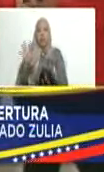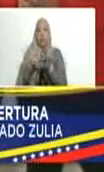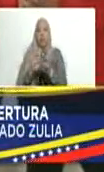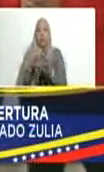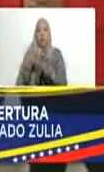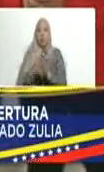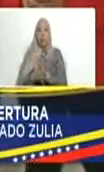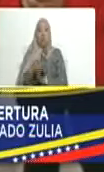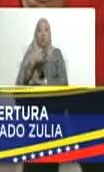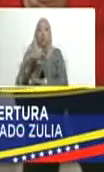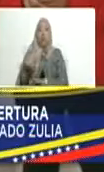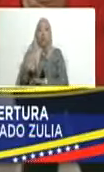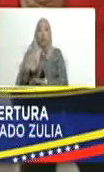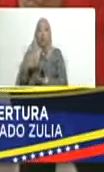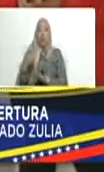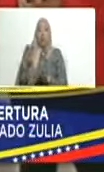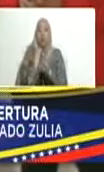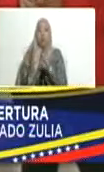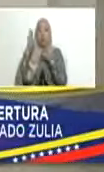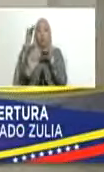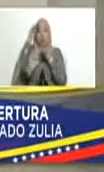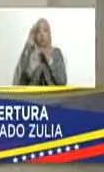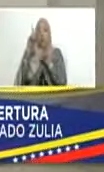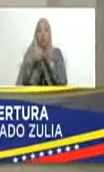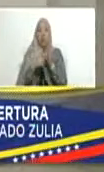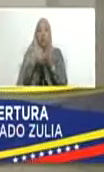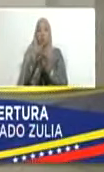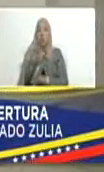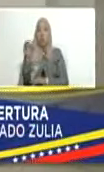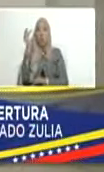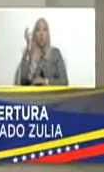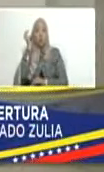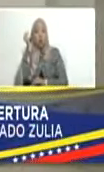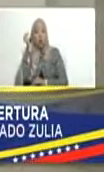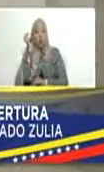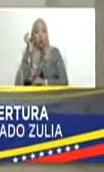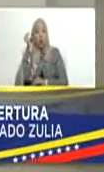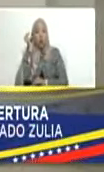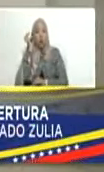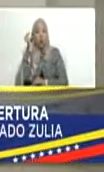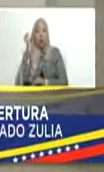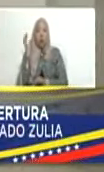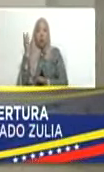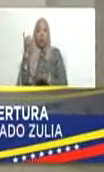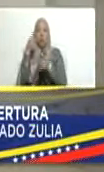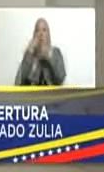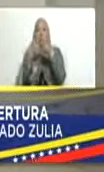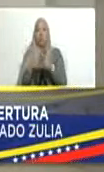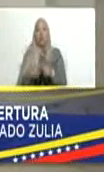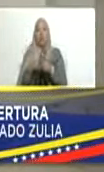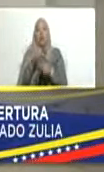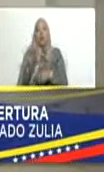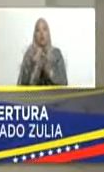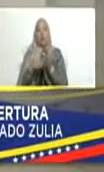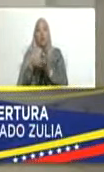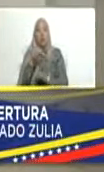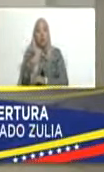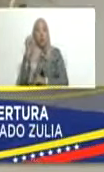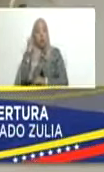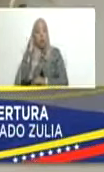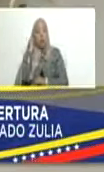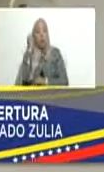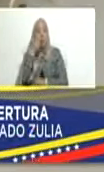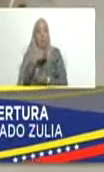la cual se va a atender 180 mujeres diarias, con una totalidad de 7.000 personas,